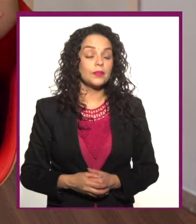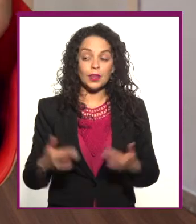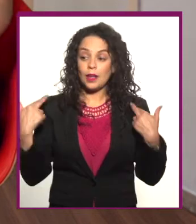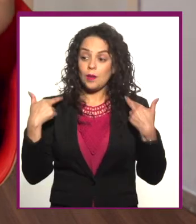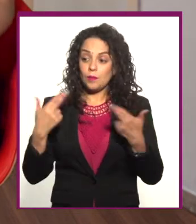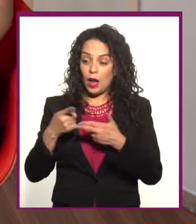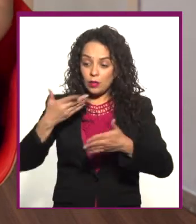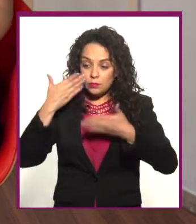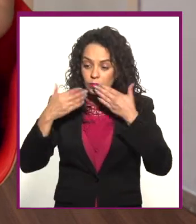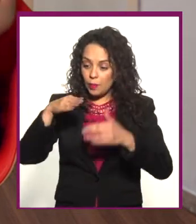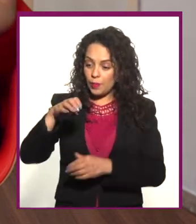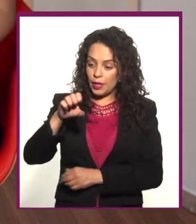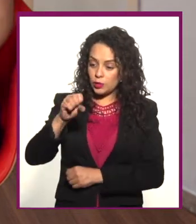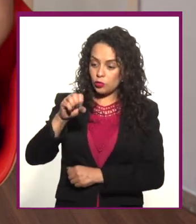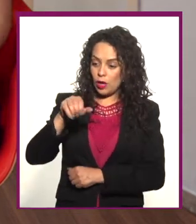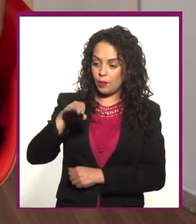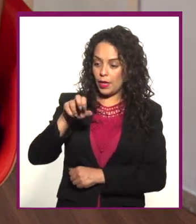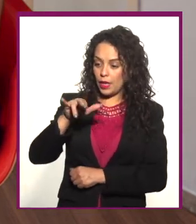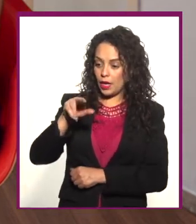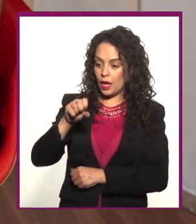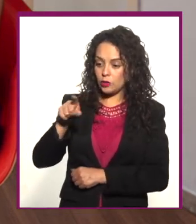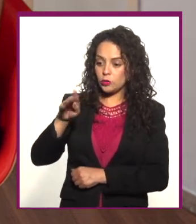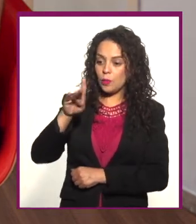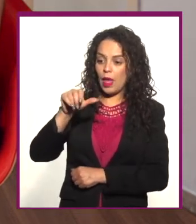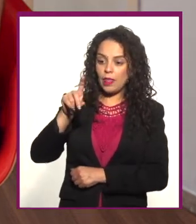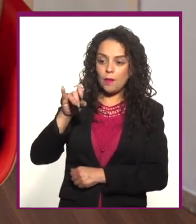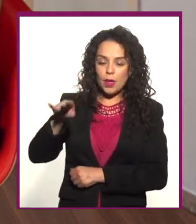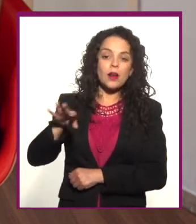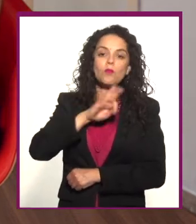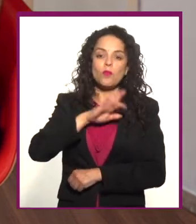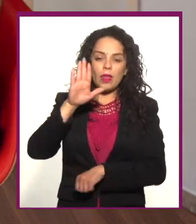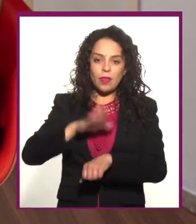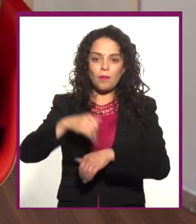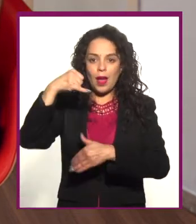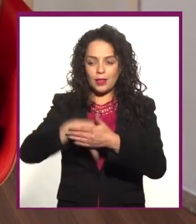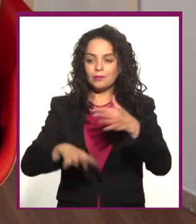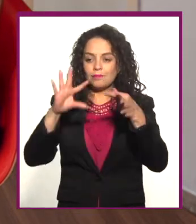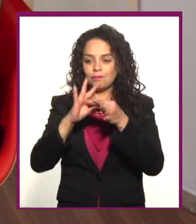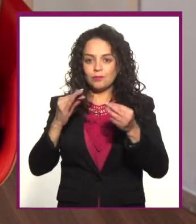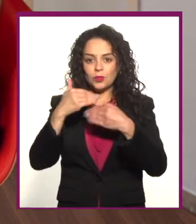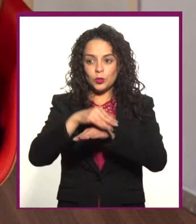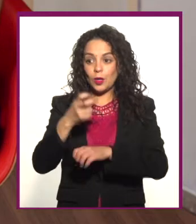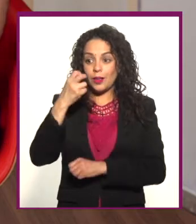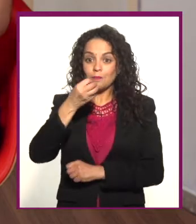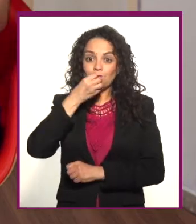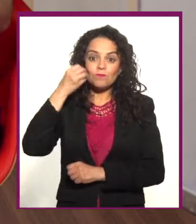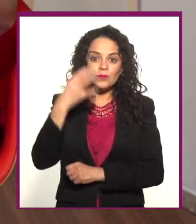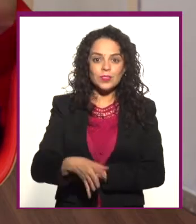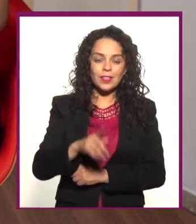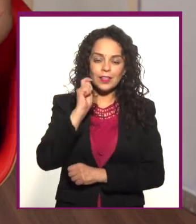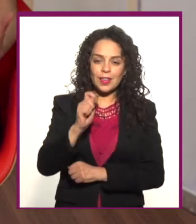Pues el maestro en estudios mesoamericanos, Vladimir Jiménez Cabrera, nos puede contar un poco más acerca de esta hermosa